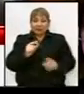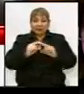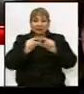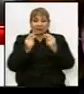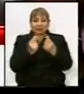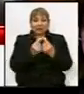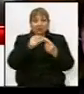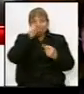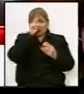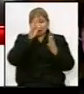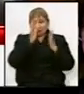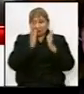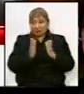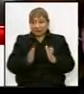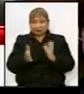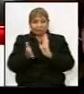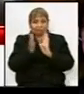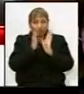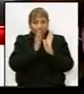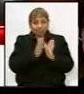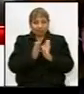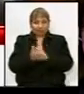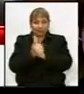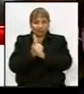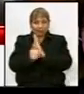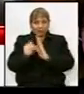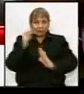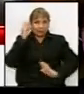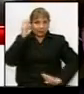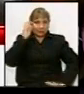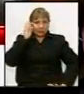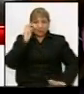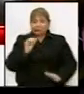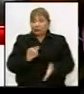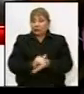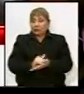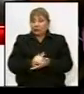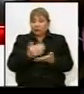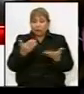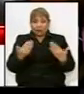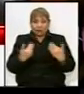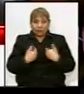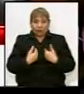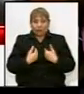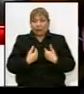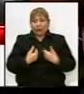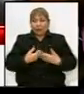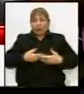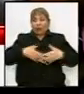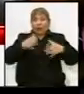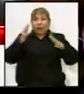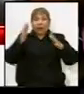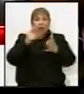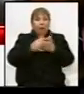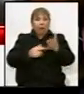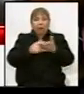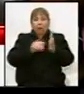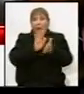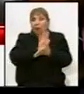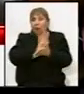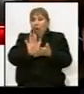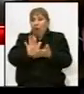peruanos altamente preparados en política que tienen obviamente ya que son estables